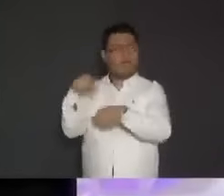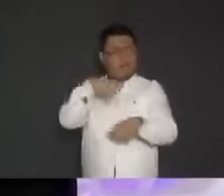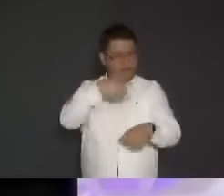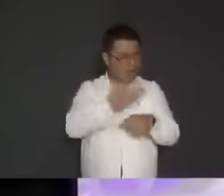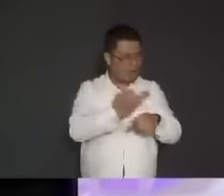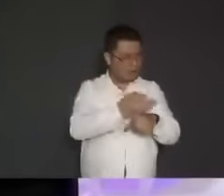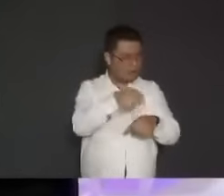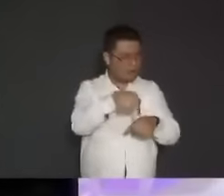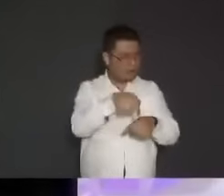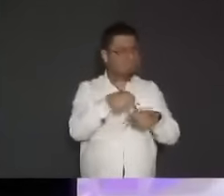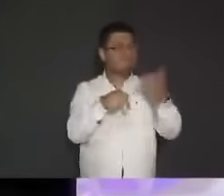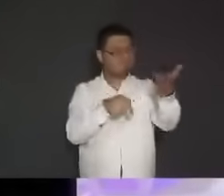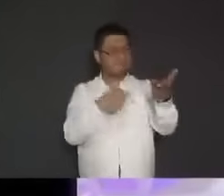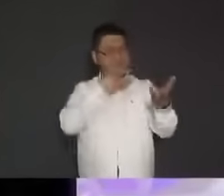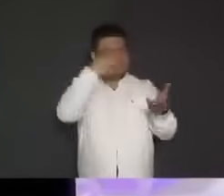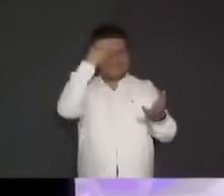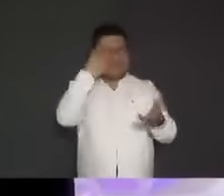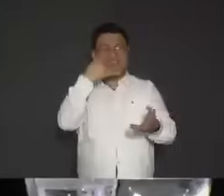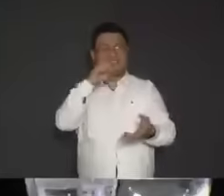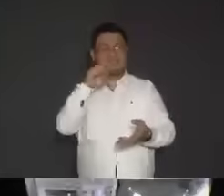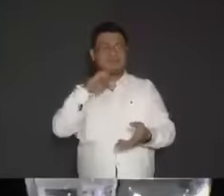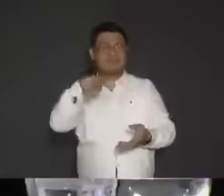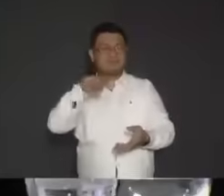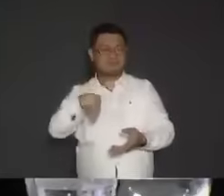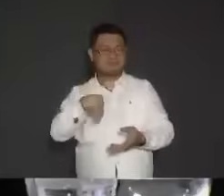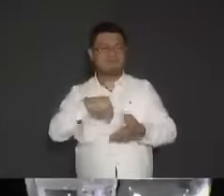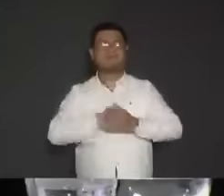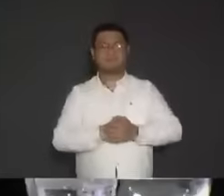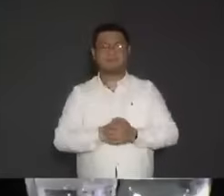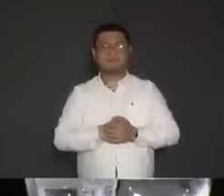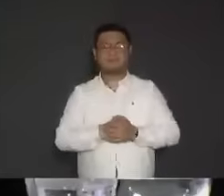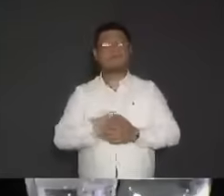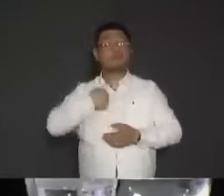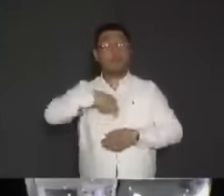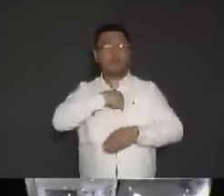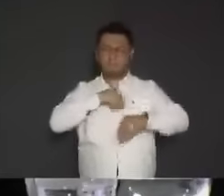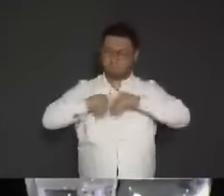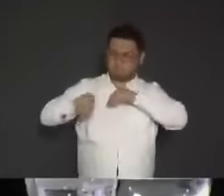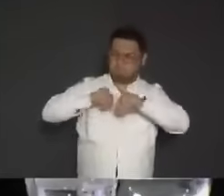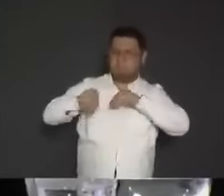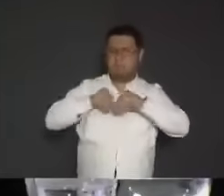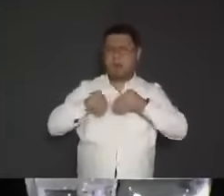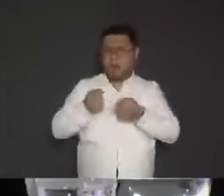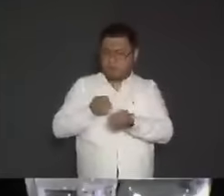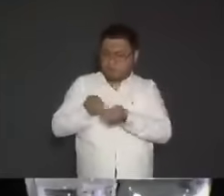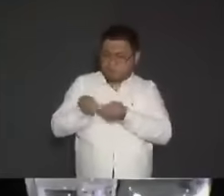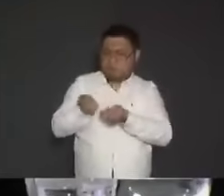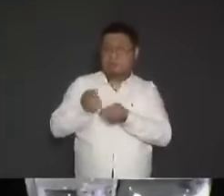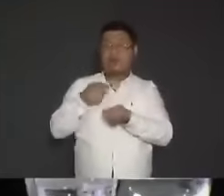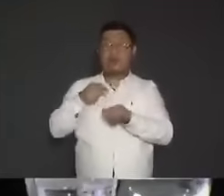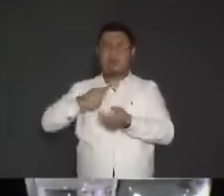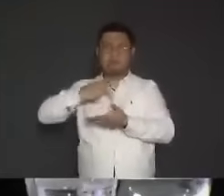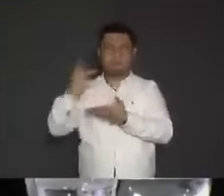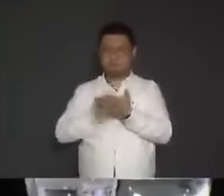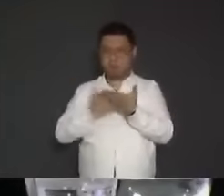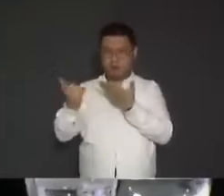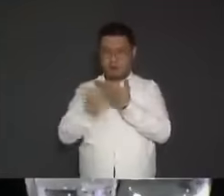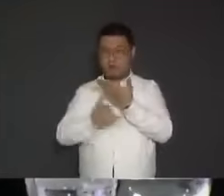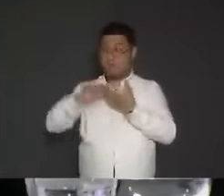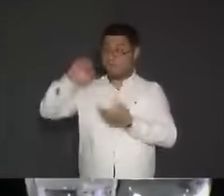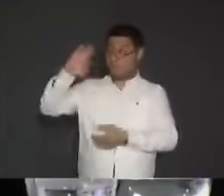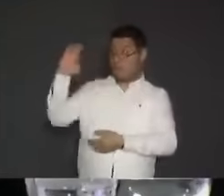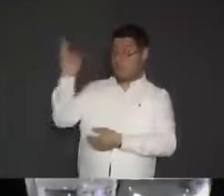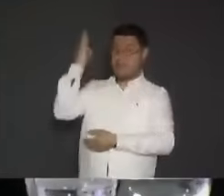Candidata Yasmín, adelante. Gracias. Vamos a gestionar la aplicación de todos los programas sociales del gobierno